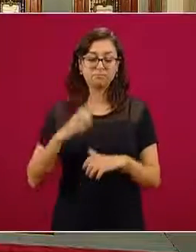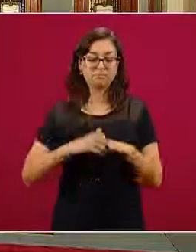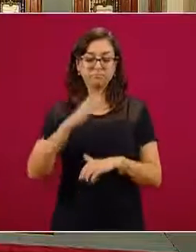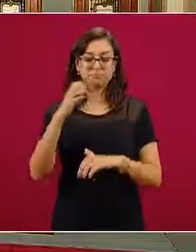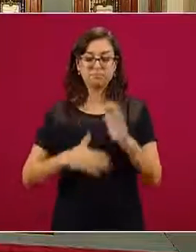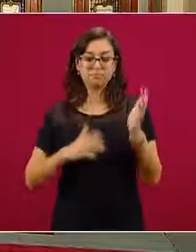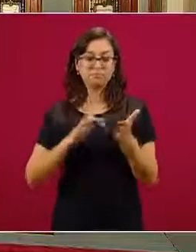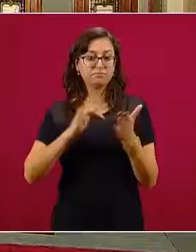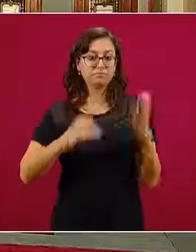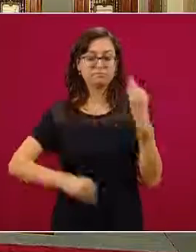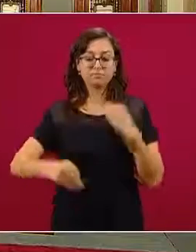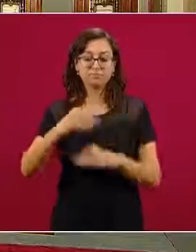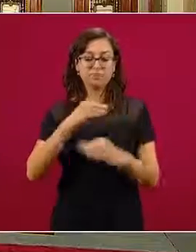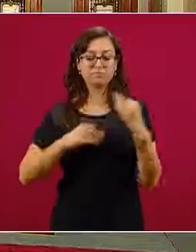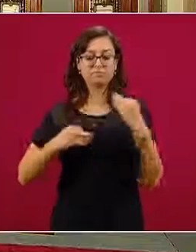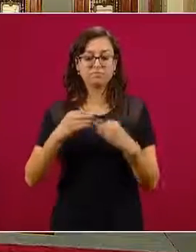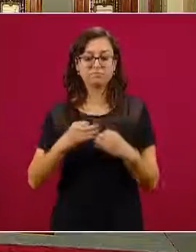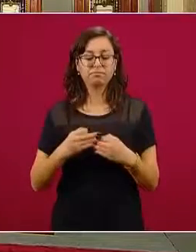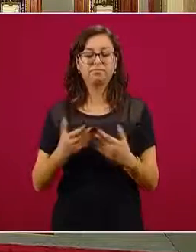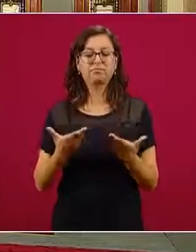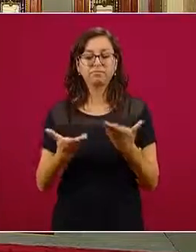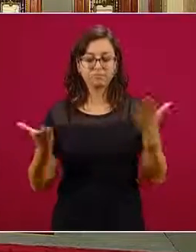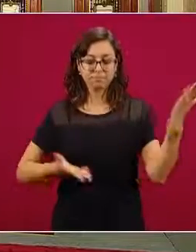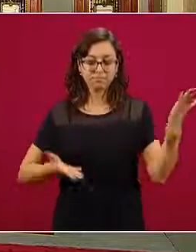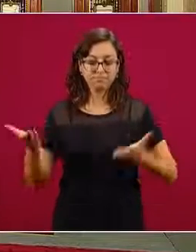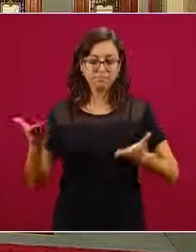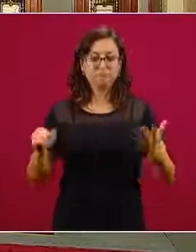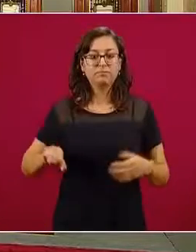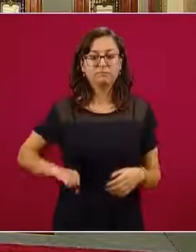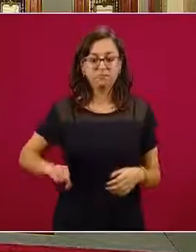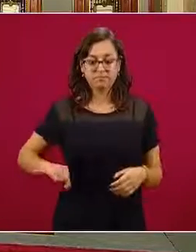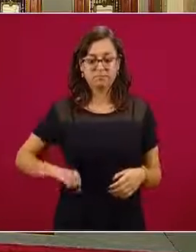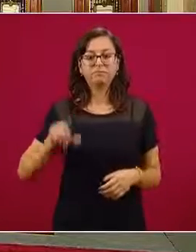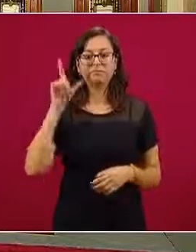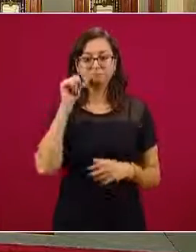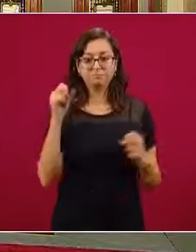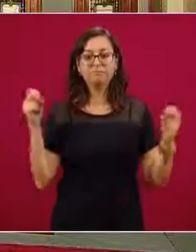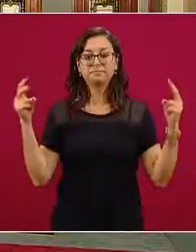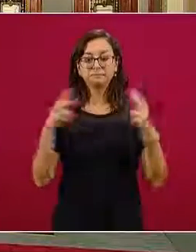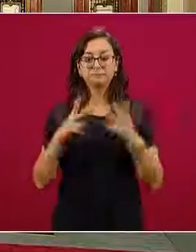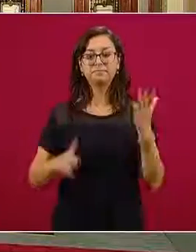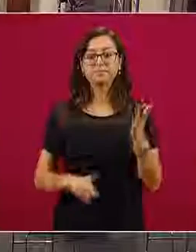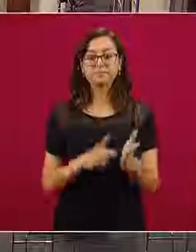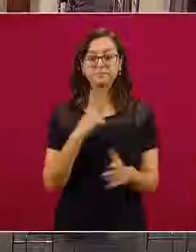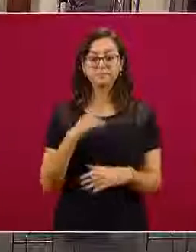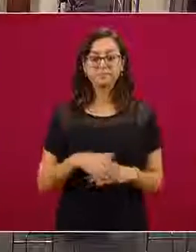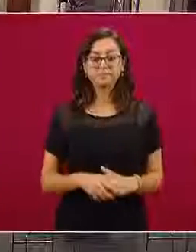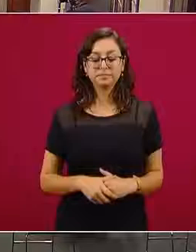Gracias a todos por su asistencia e interés. Nos vemos por aquí mañana de nueva cuenta.